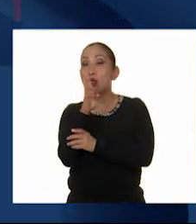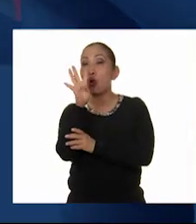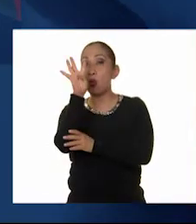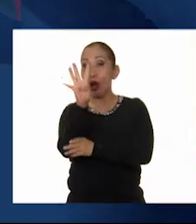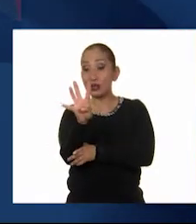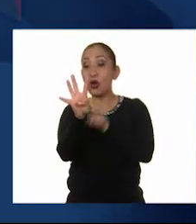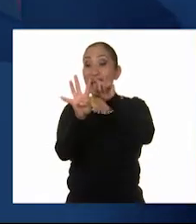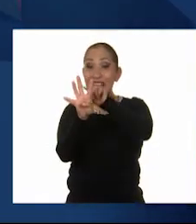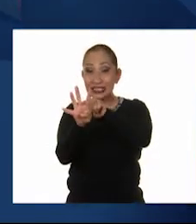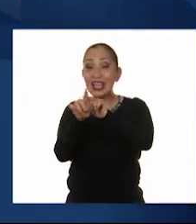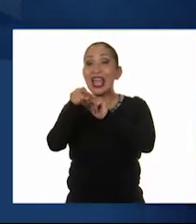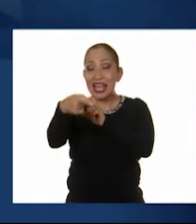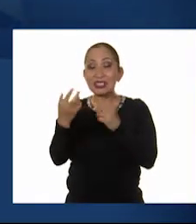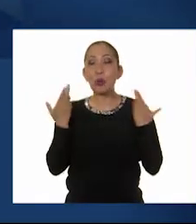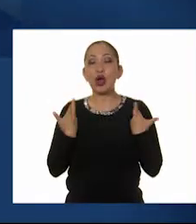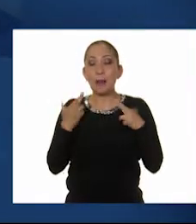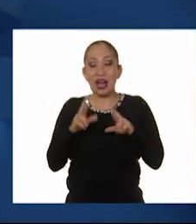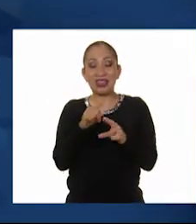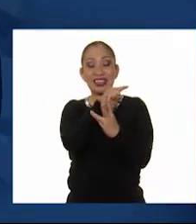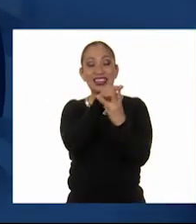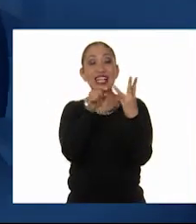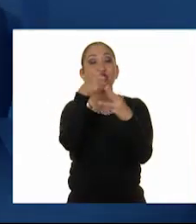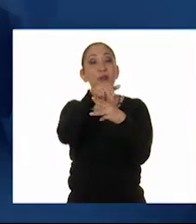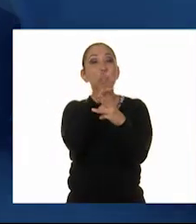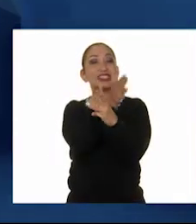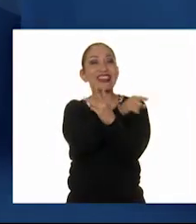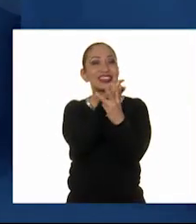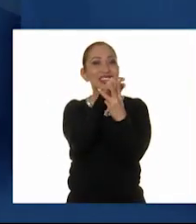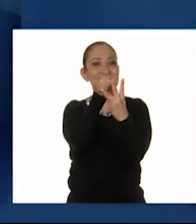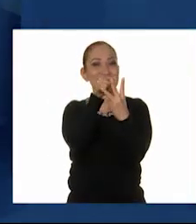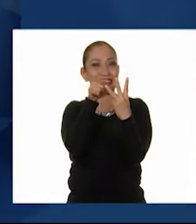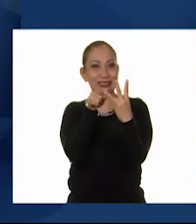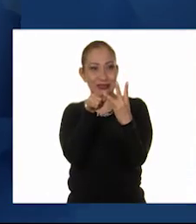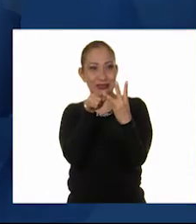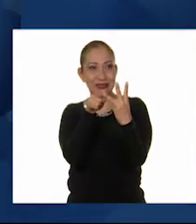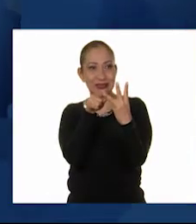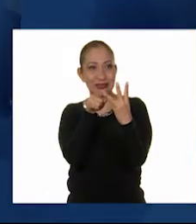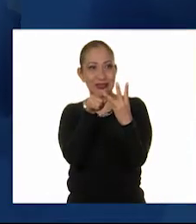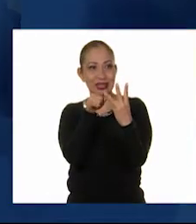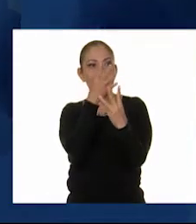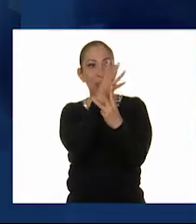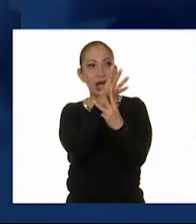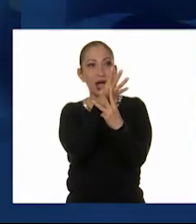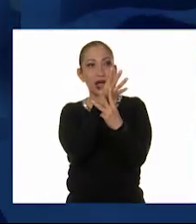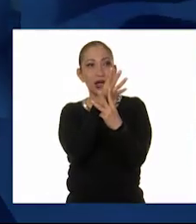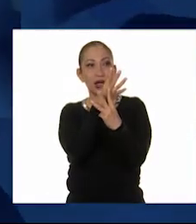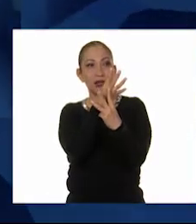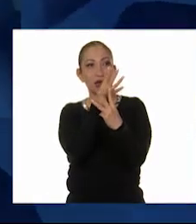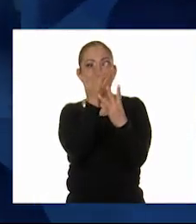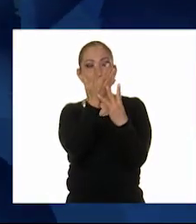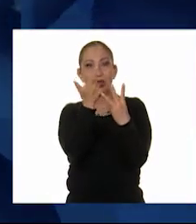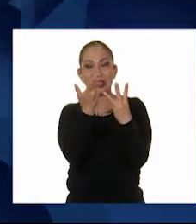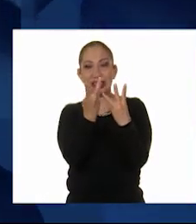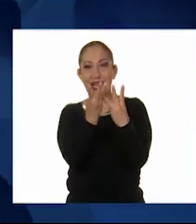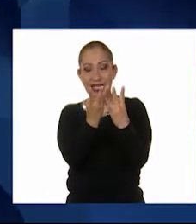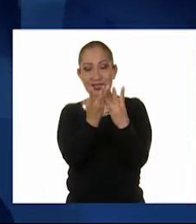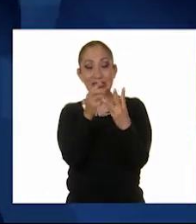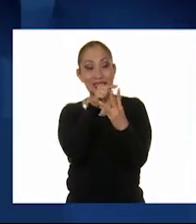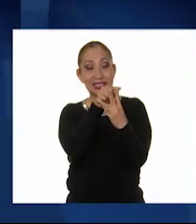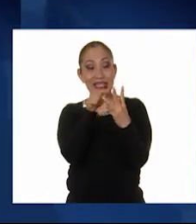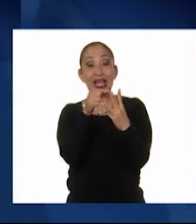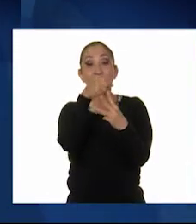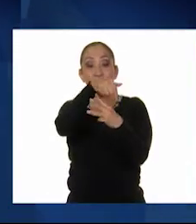Este valor es el representante de los 3 valores iniciales. Ya entendí. En este conjunto de